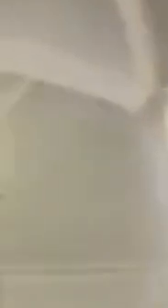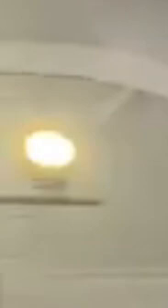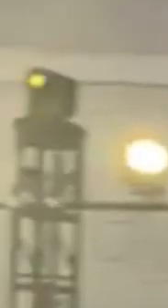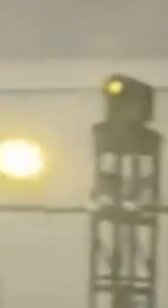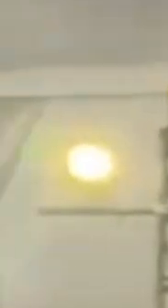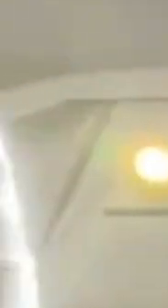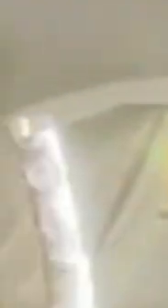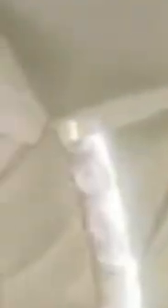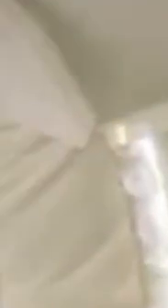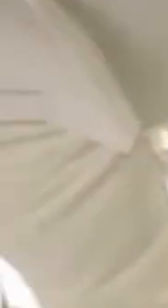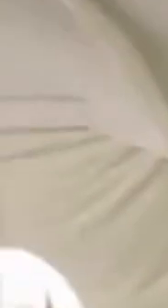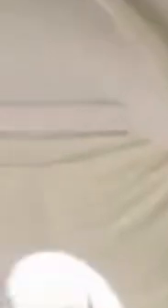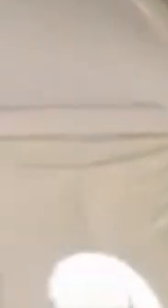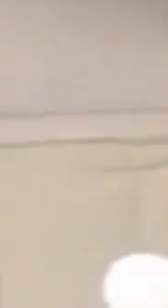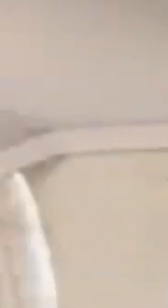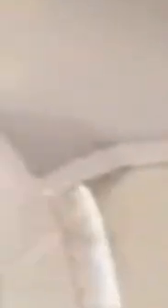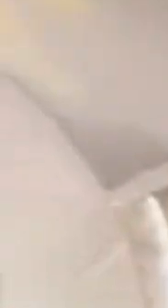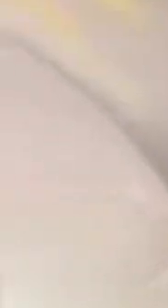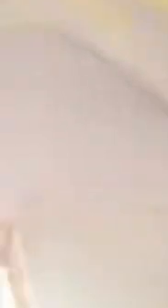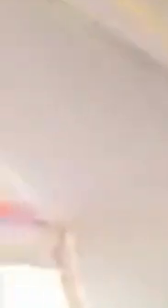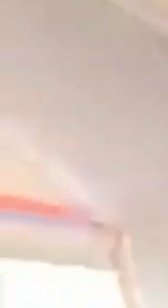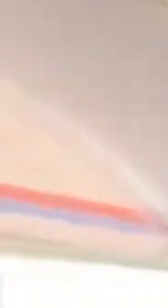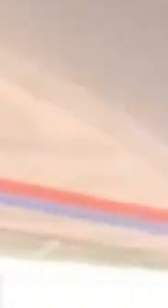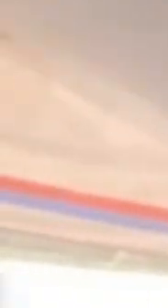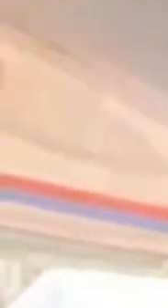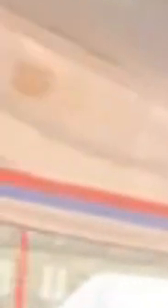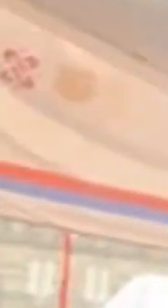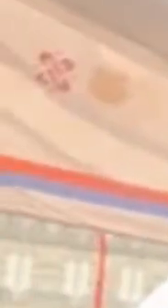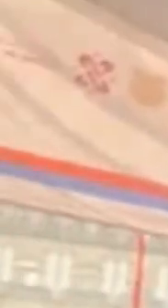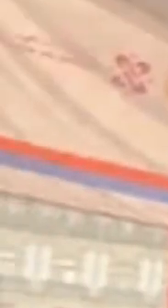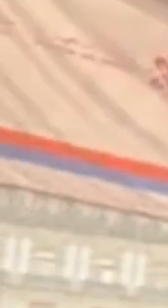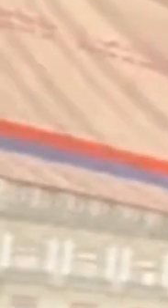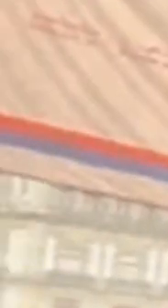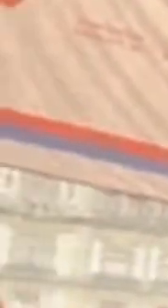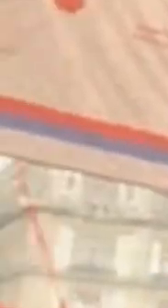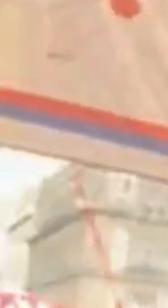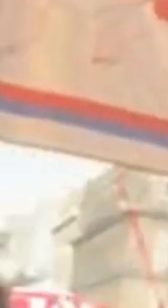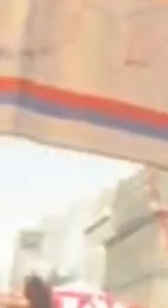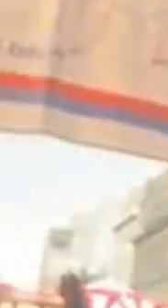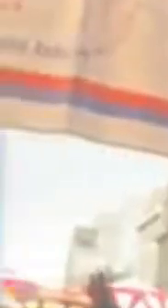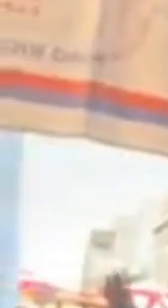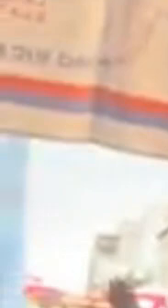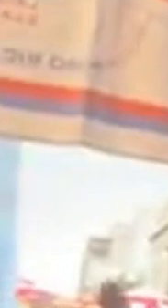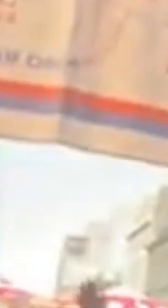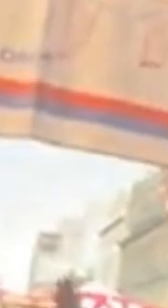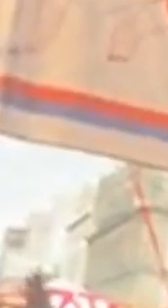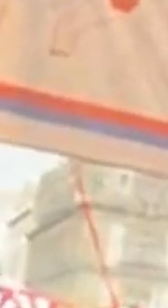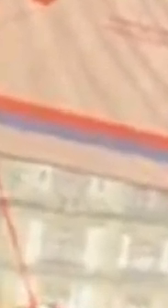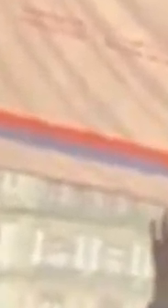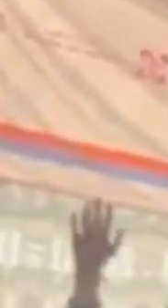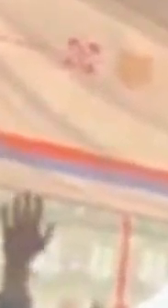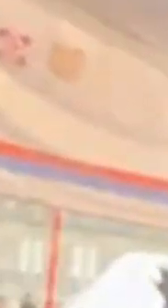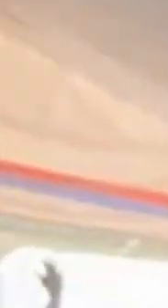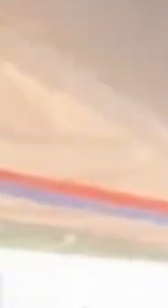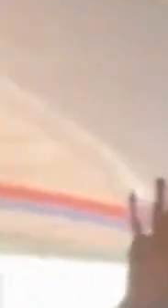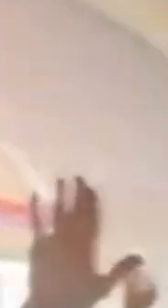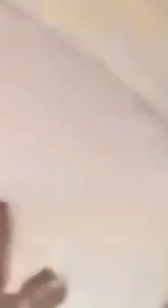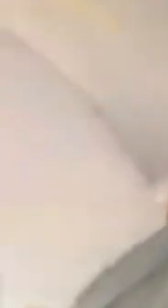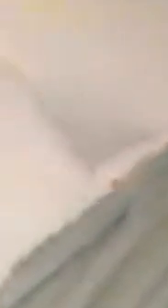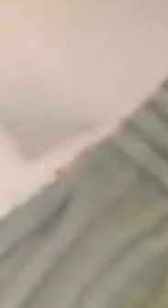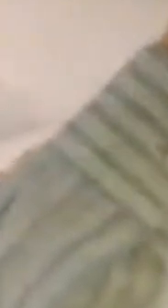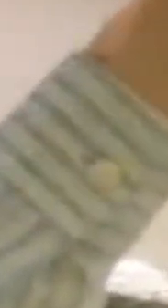levanten la mano, por favor. Los que piensen que el pueblo debe decidir al sucesor del compañero presidente, ahí está, hombre. El